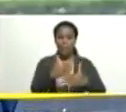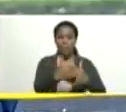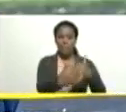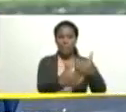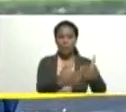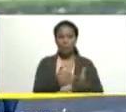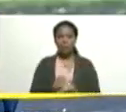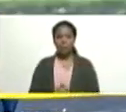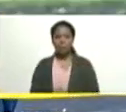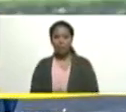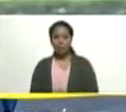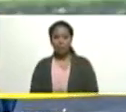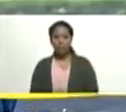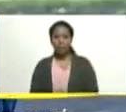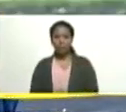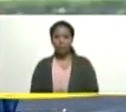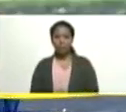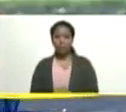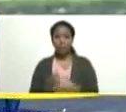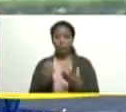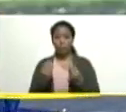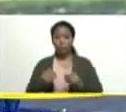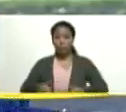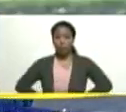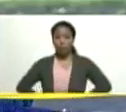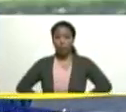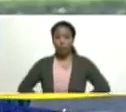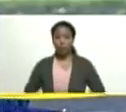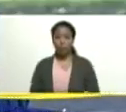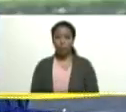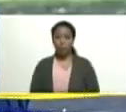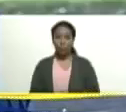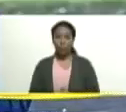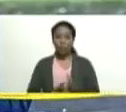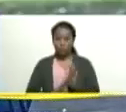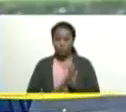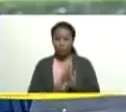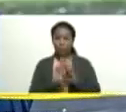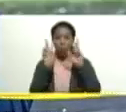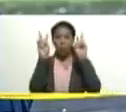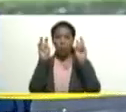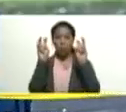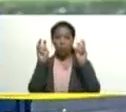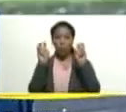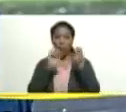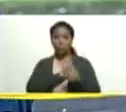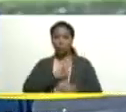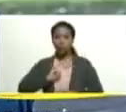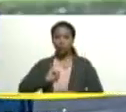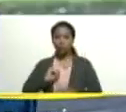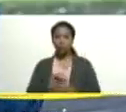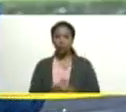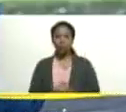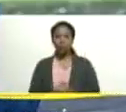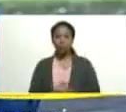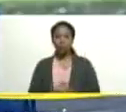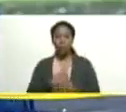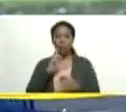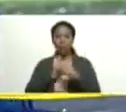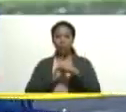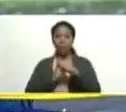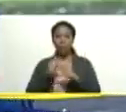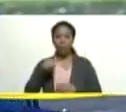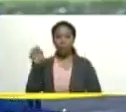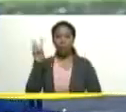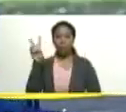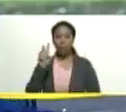paso a paso, con mucho esfuerzo, va surgiendo una nueva identidad, la identidad de lo afirmativo